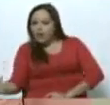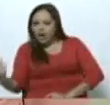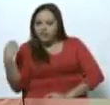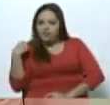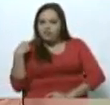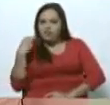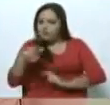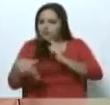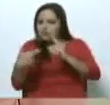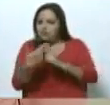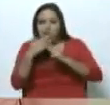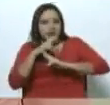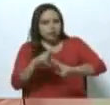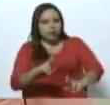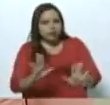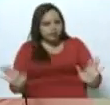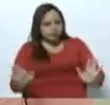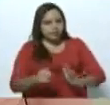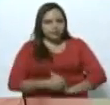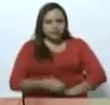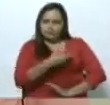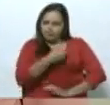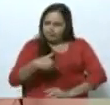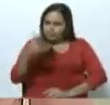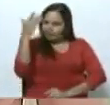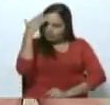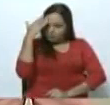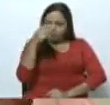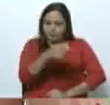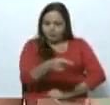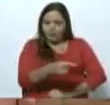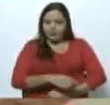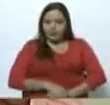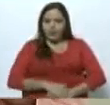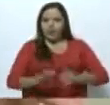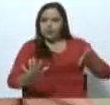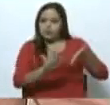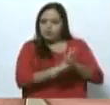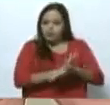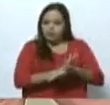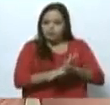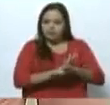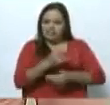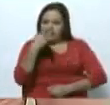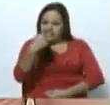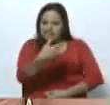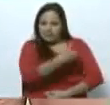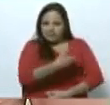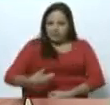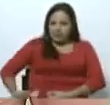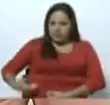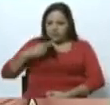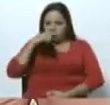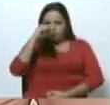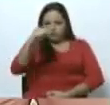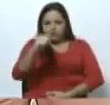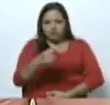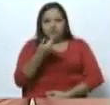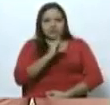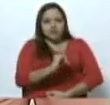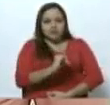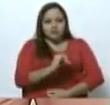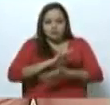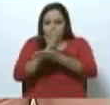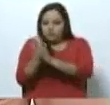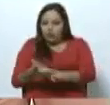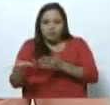no llegaba nunca. Entonces quisiera saber, en el contexto de lo que dice el presidente Nicolás Maduro, que va a ser la tumba